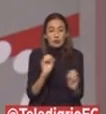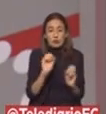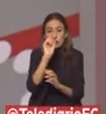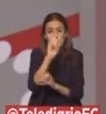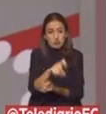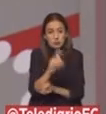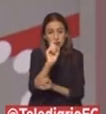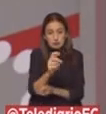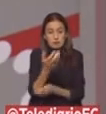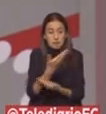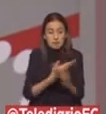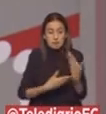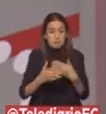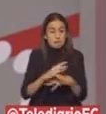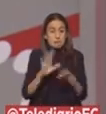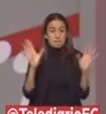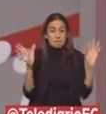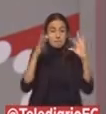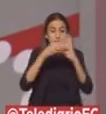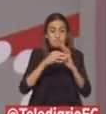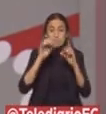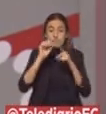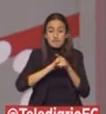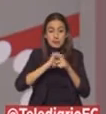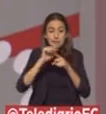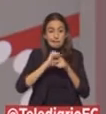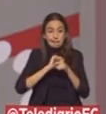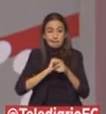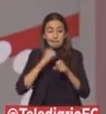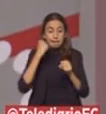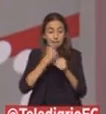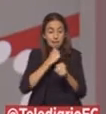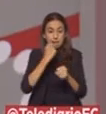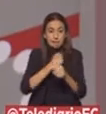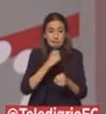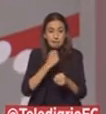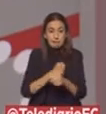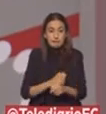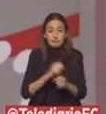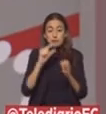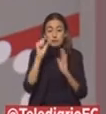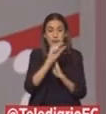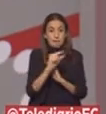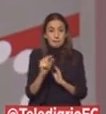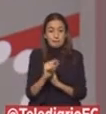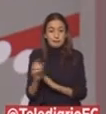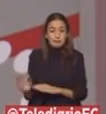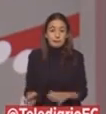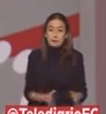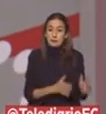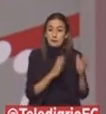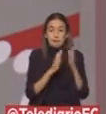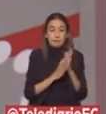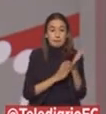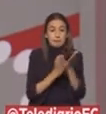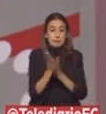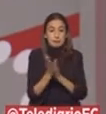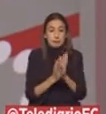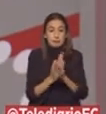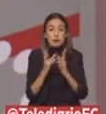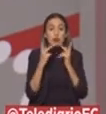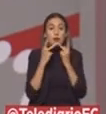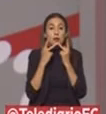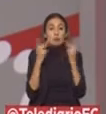bien atada de la voluntad de implementarlo y ahí yo creo que hay un trabajo muy minucioso por parte de los de los servidores públicos los